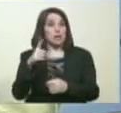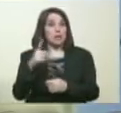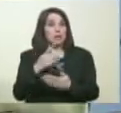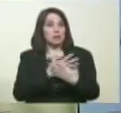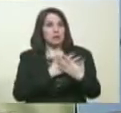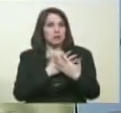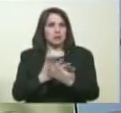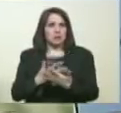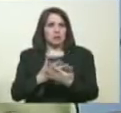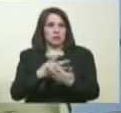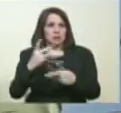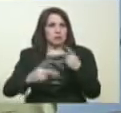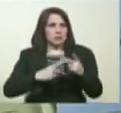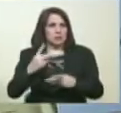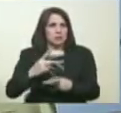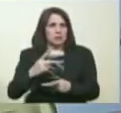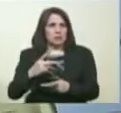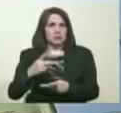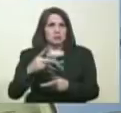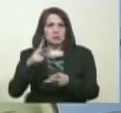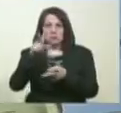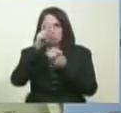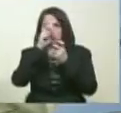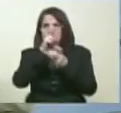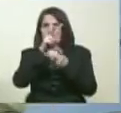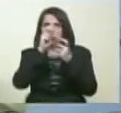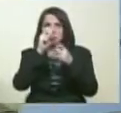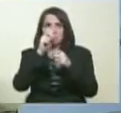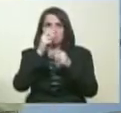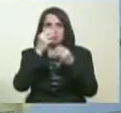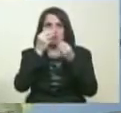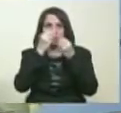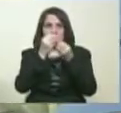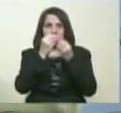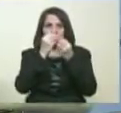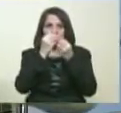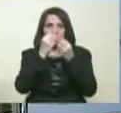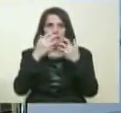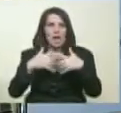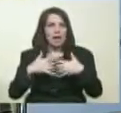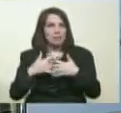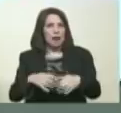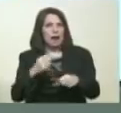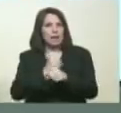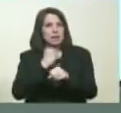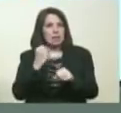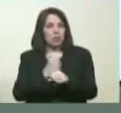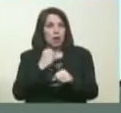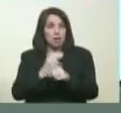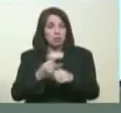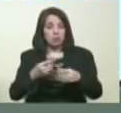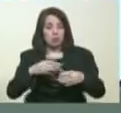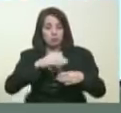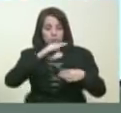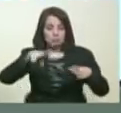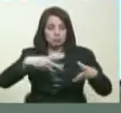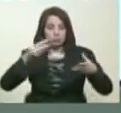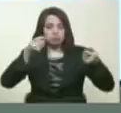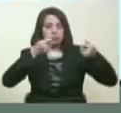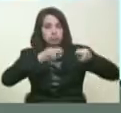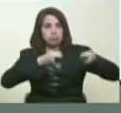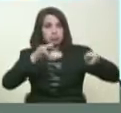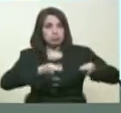ofreciendo su producto. ¿Y cuánto le cuesta a ella conseguir su materia prima, verdad? Tener sus máquinas ahí trabajando, embolsar sus productos